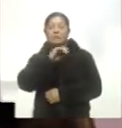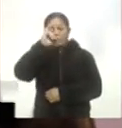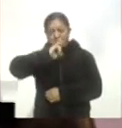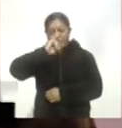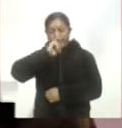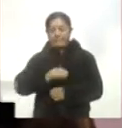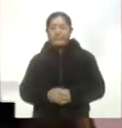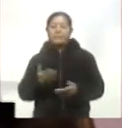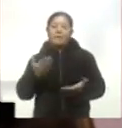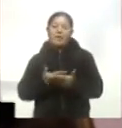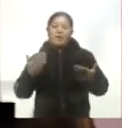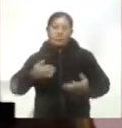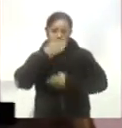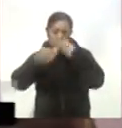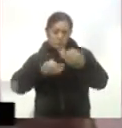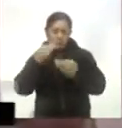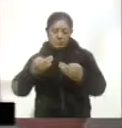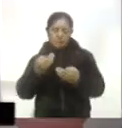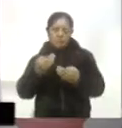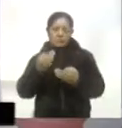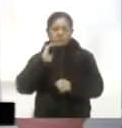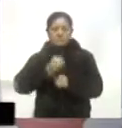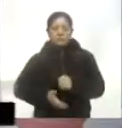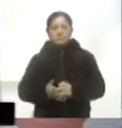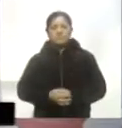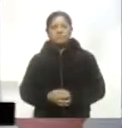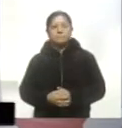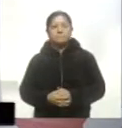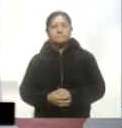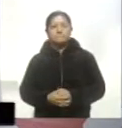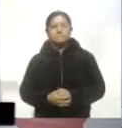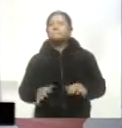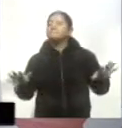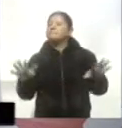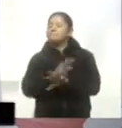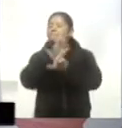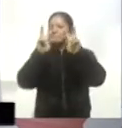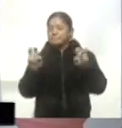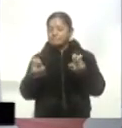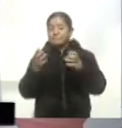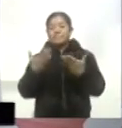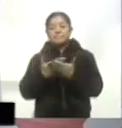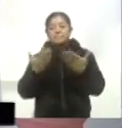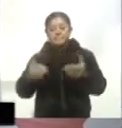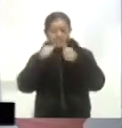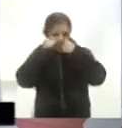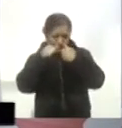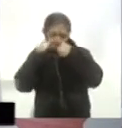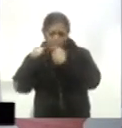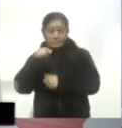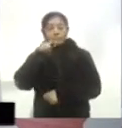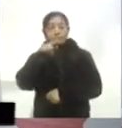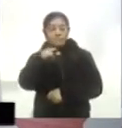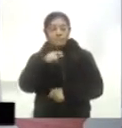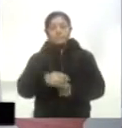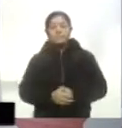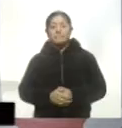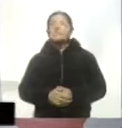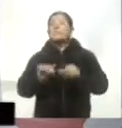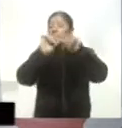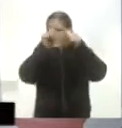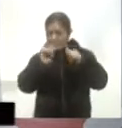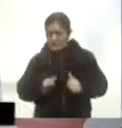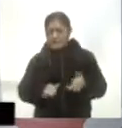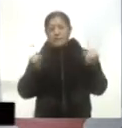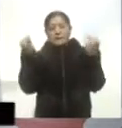redacción, Ahora Noticias. Vamos a cambiar de tema y ponga muchísima atención, sobre todo usted si es artesano